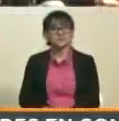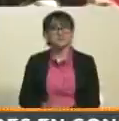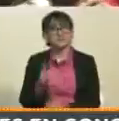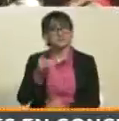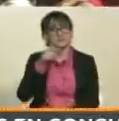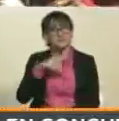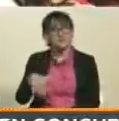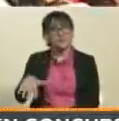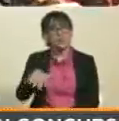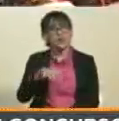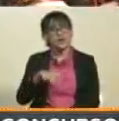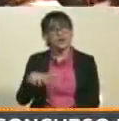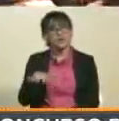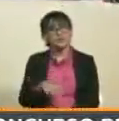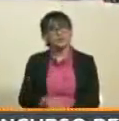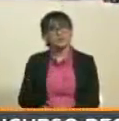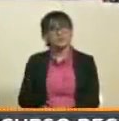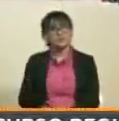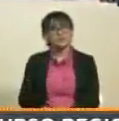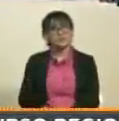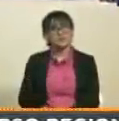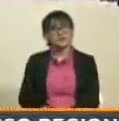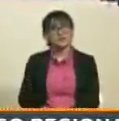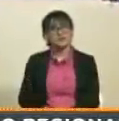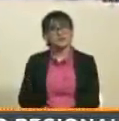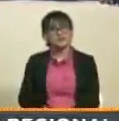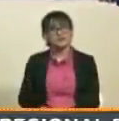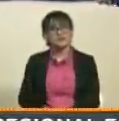Por ahí anda Henry Falcón,